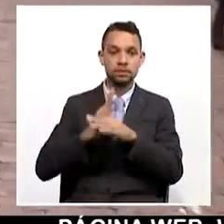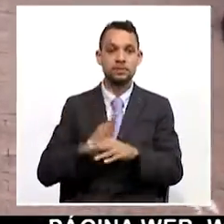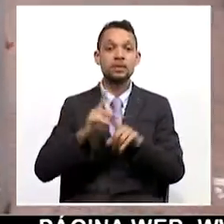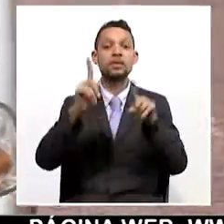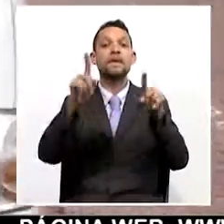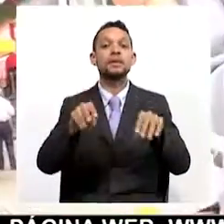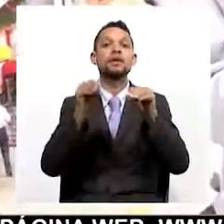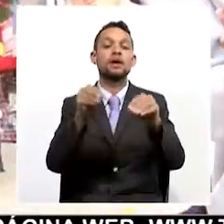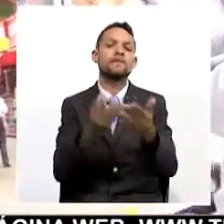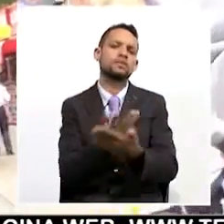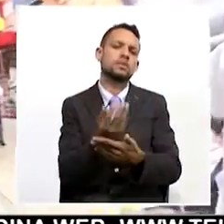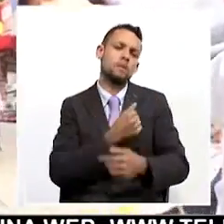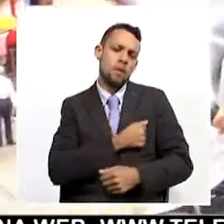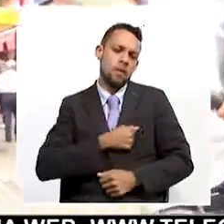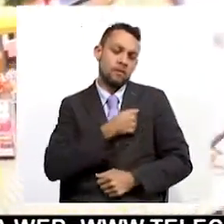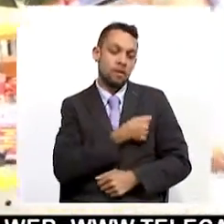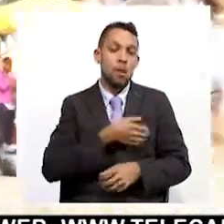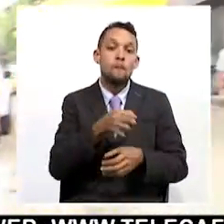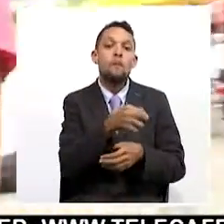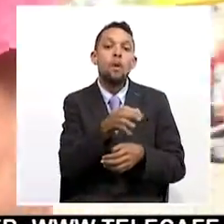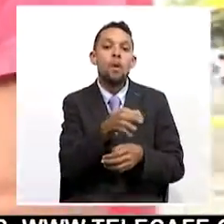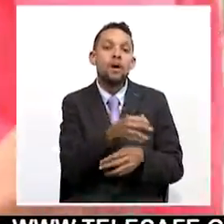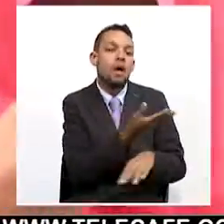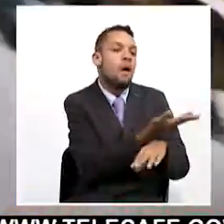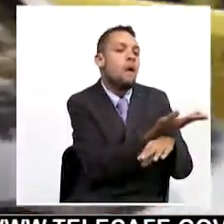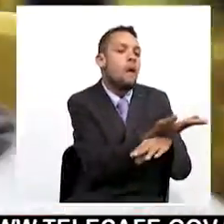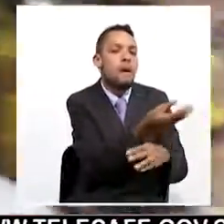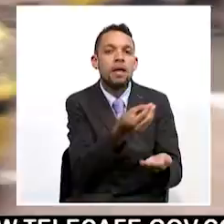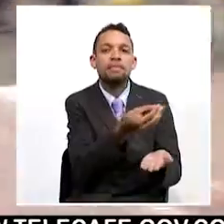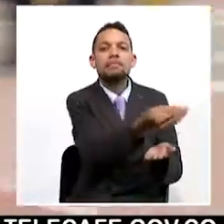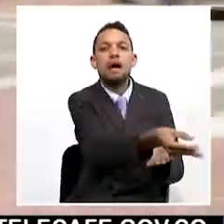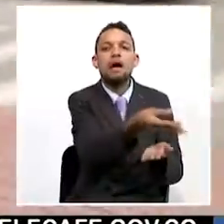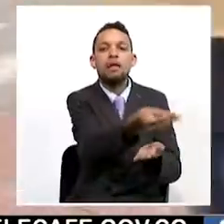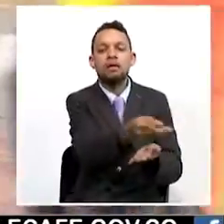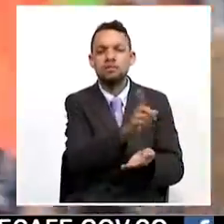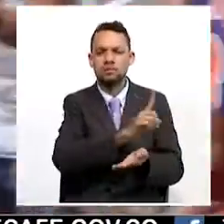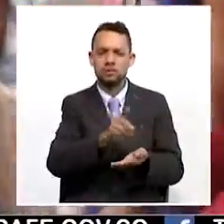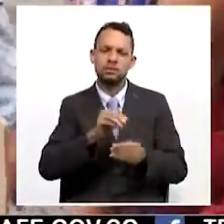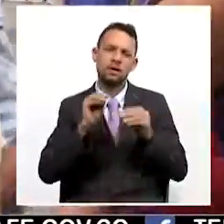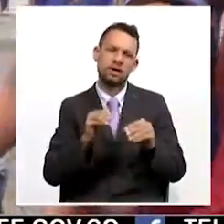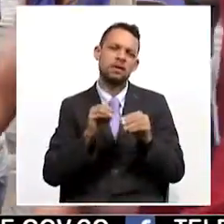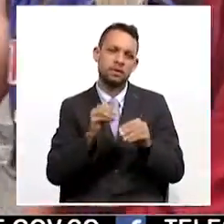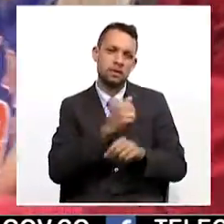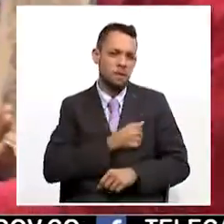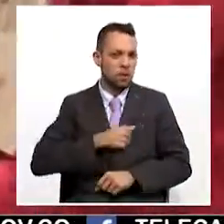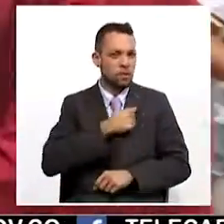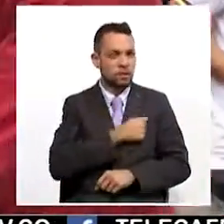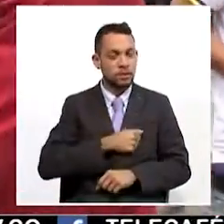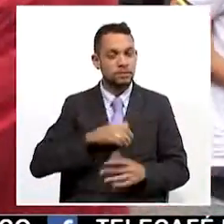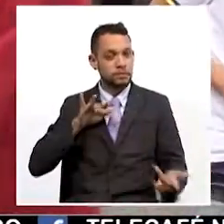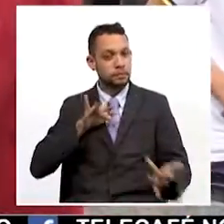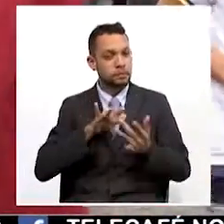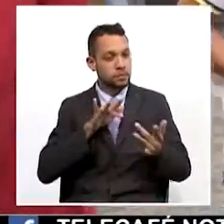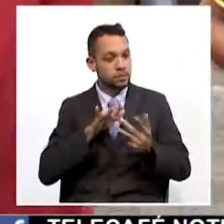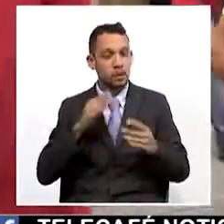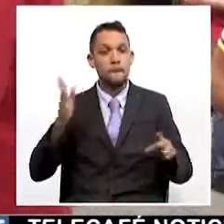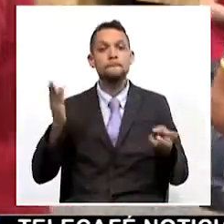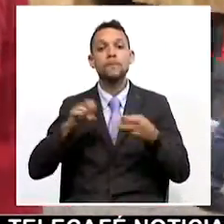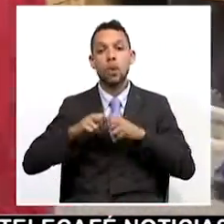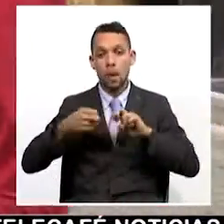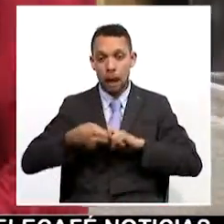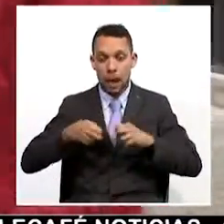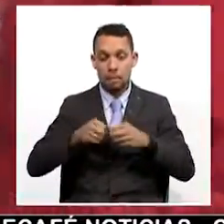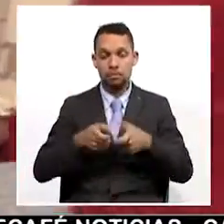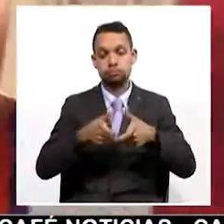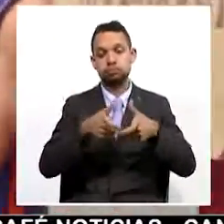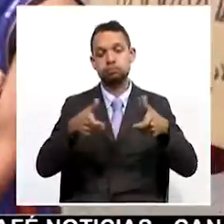el mensaje de la Policía Metropolitana de Pereira esta mañana con una campaña muy particular en la que escenificaron una de las problemáticas que más